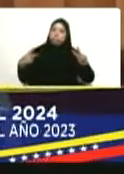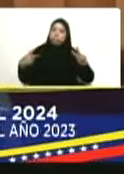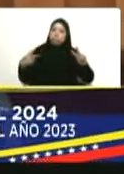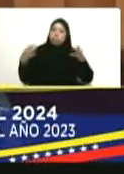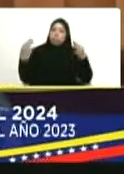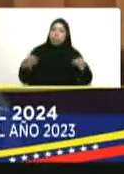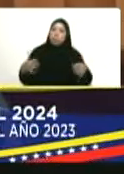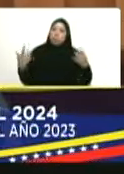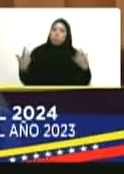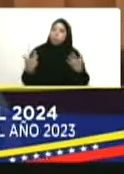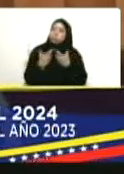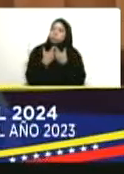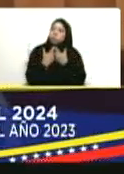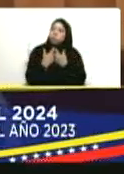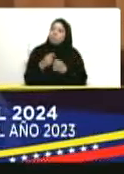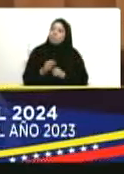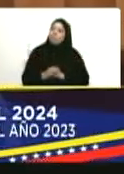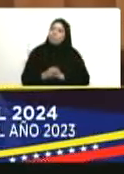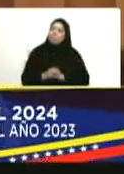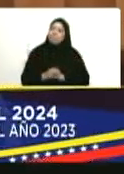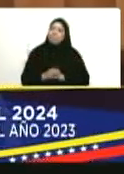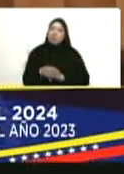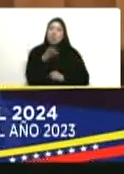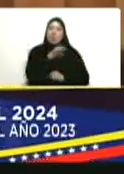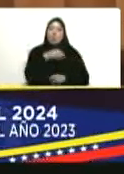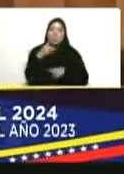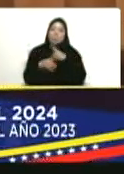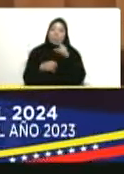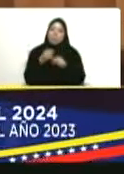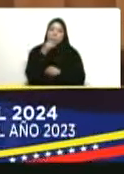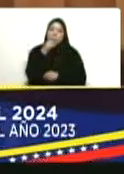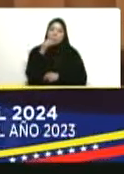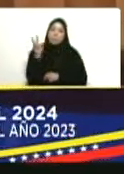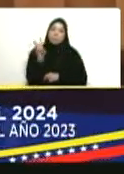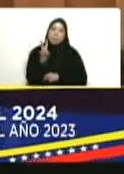Yo ayer lancé por mis redes sociales un mensaje